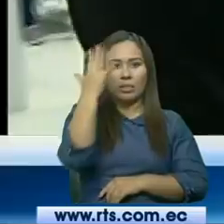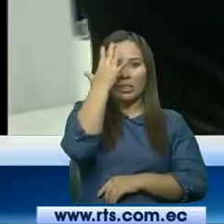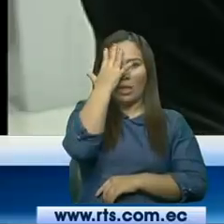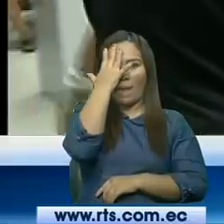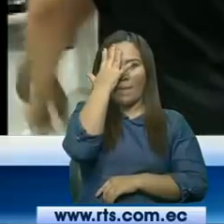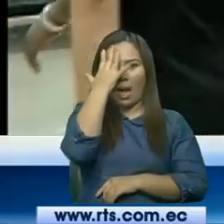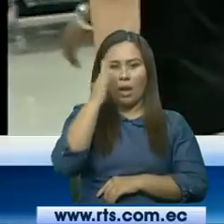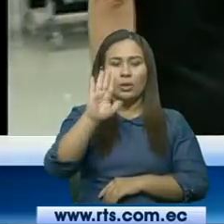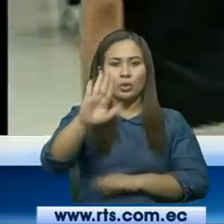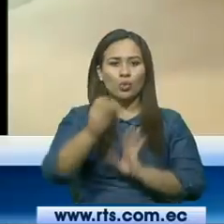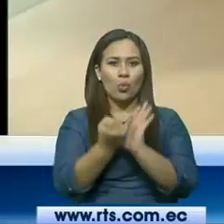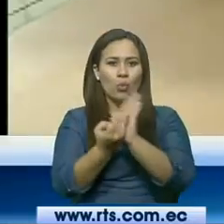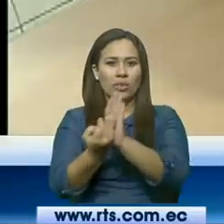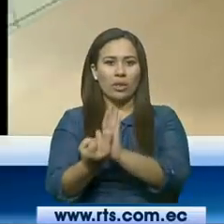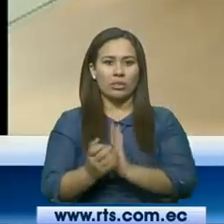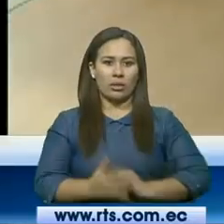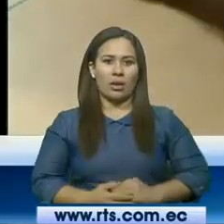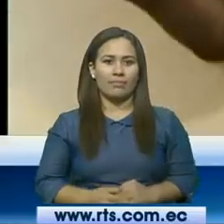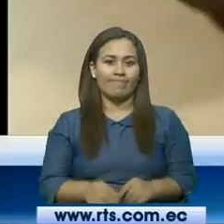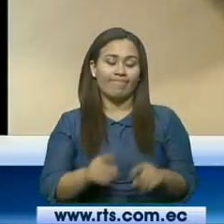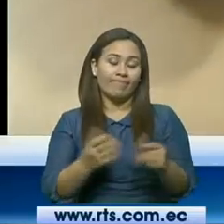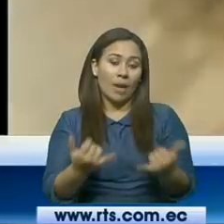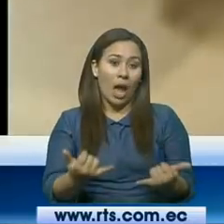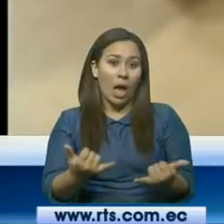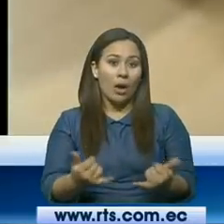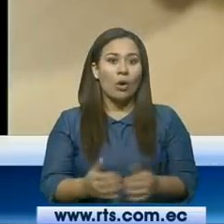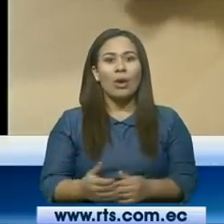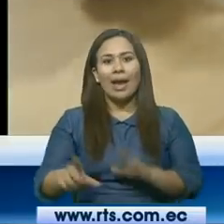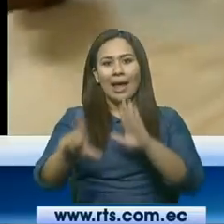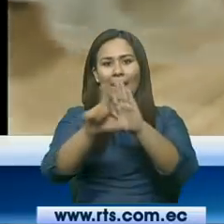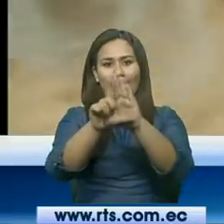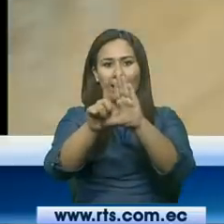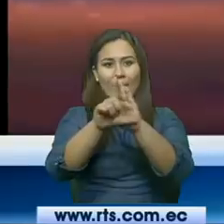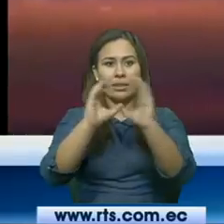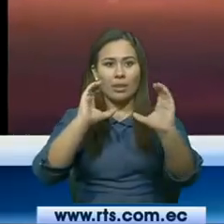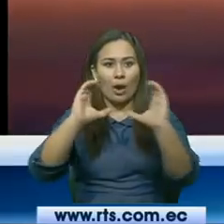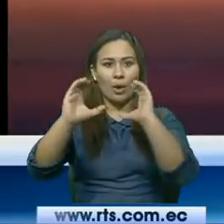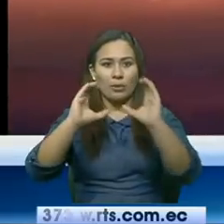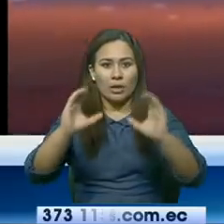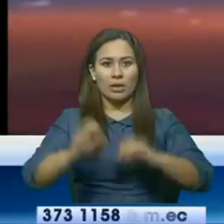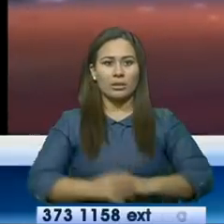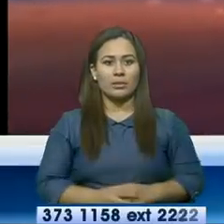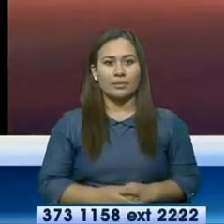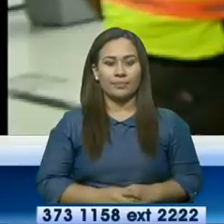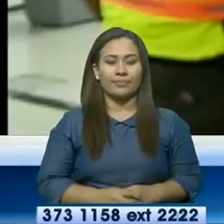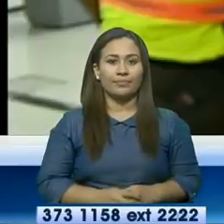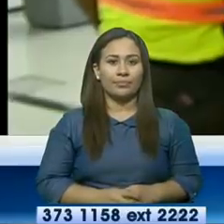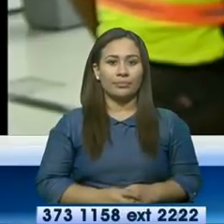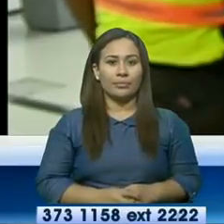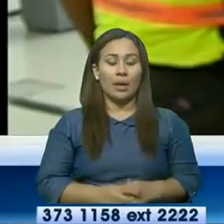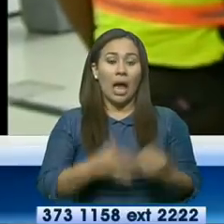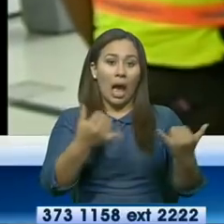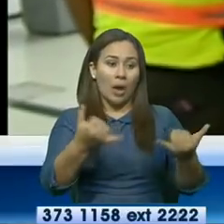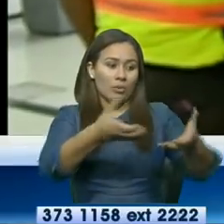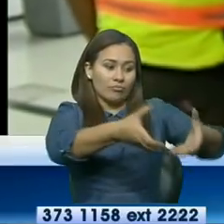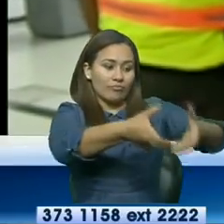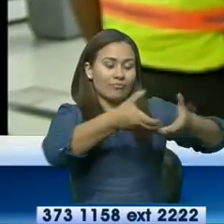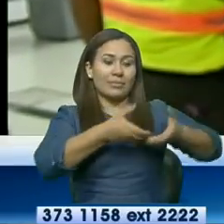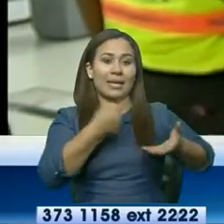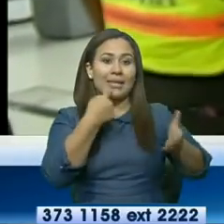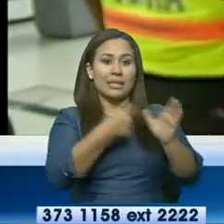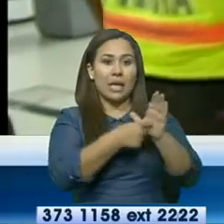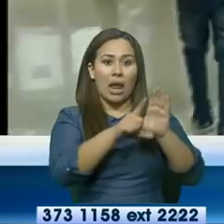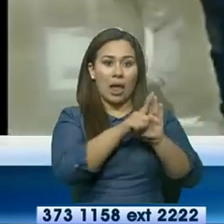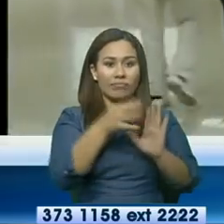identidad por obra y gracia de la ley orgánica de comunicación el cuerpo legal sin embargo no discrimina